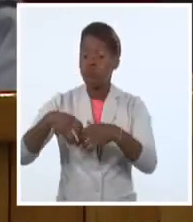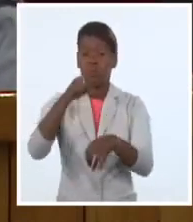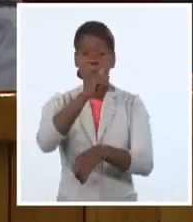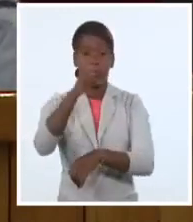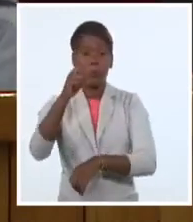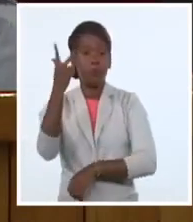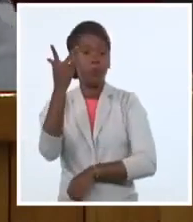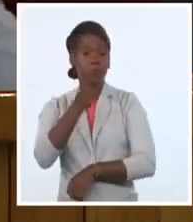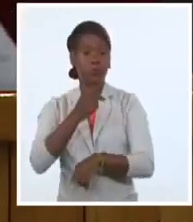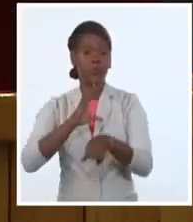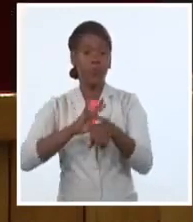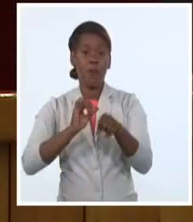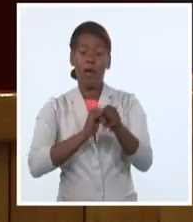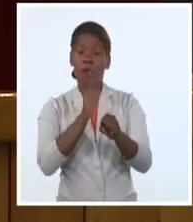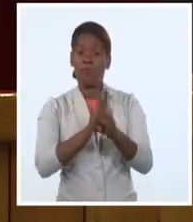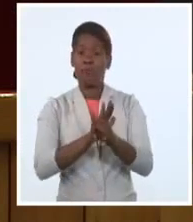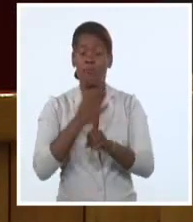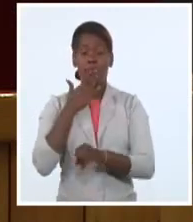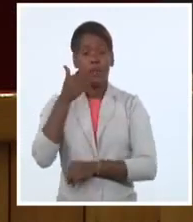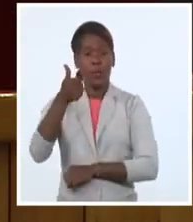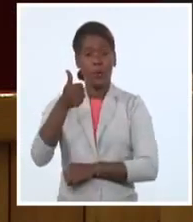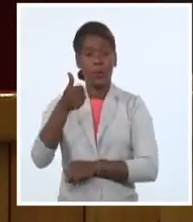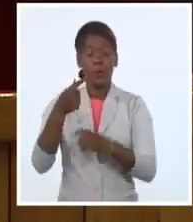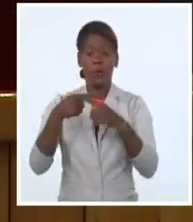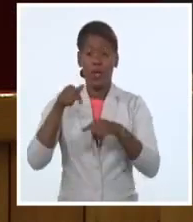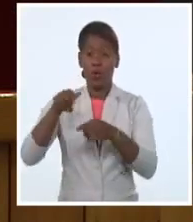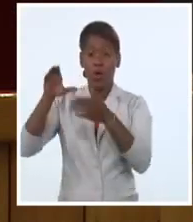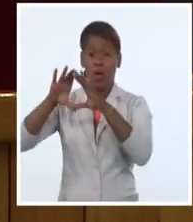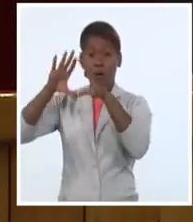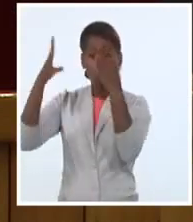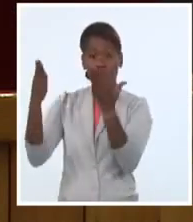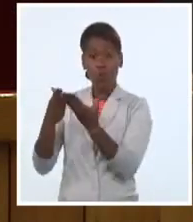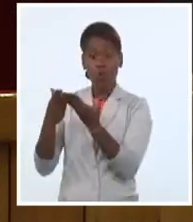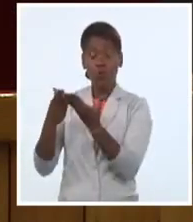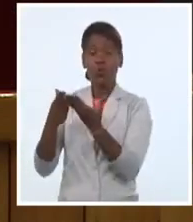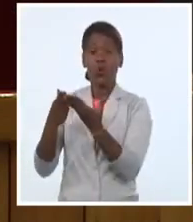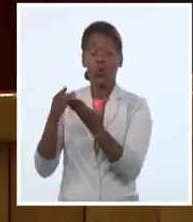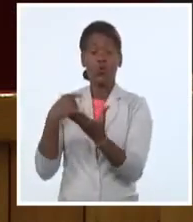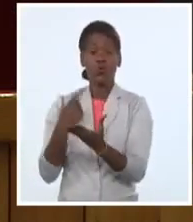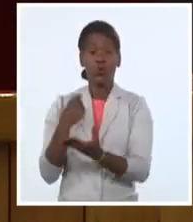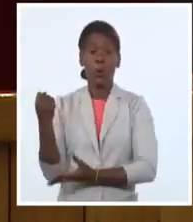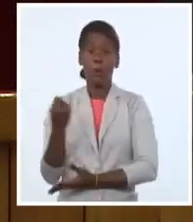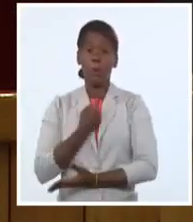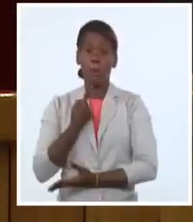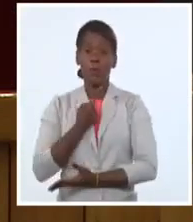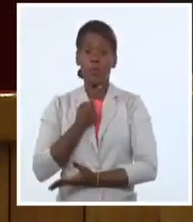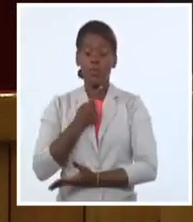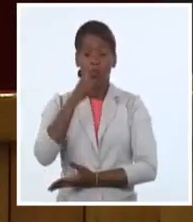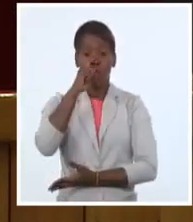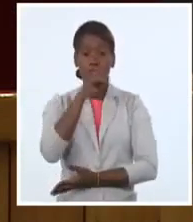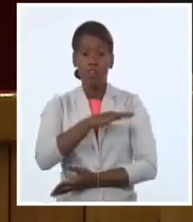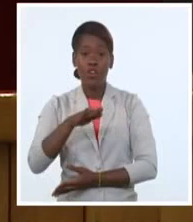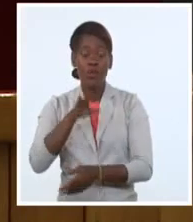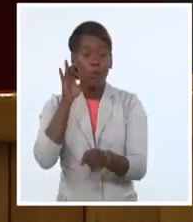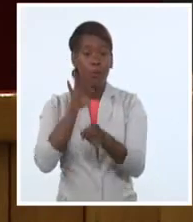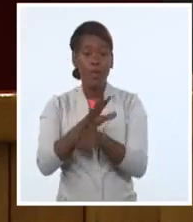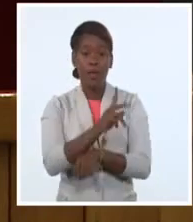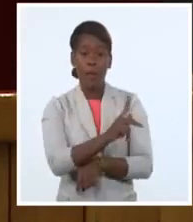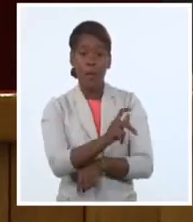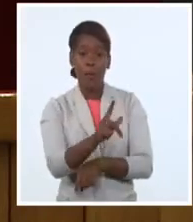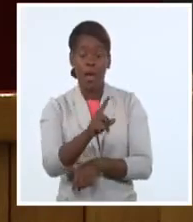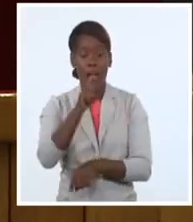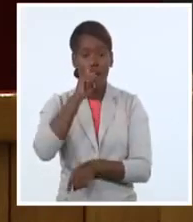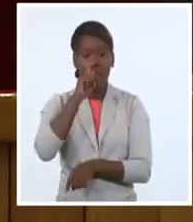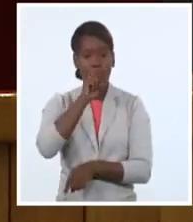desarrollo y el primero en el mundo en comenzar la vacunación de su población infantil de 2 a 18 años. Por el